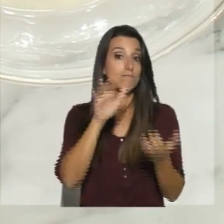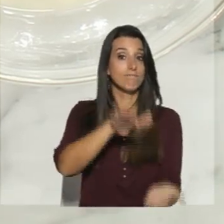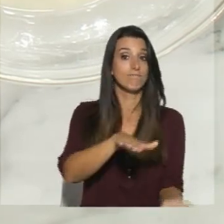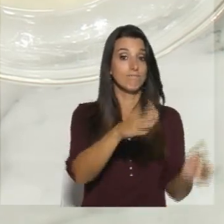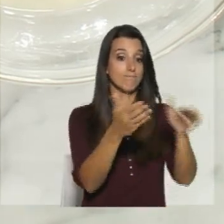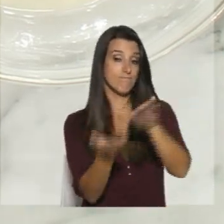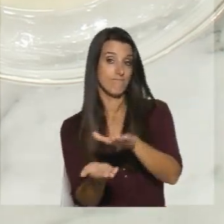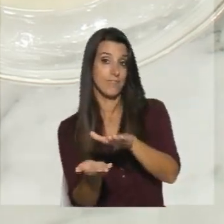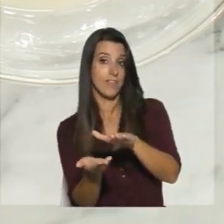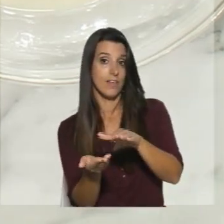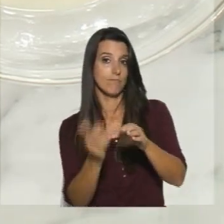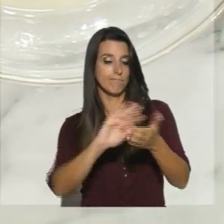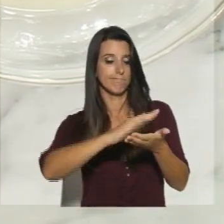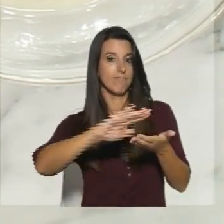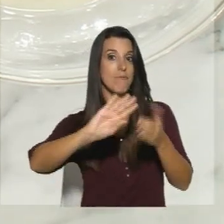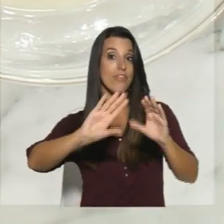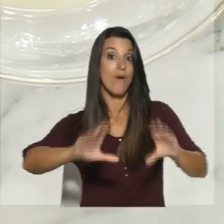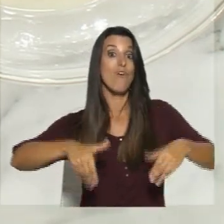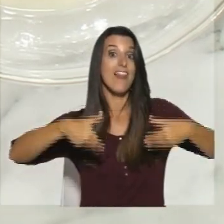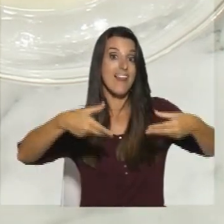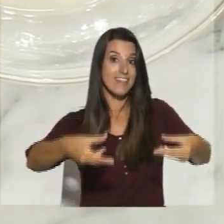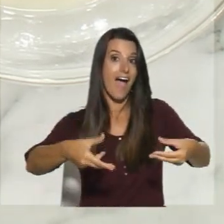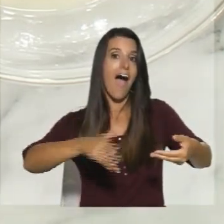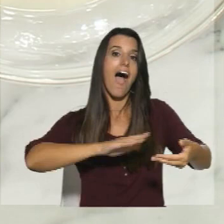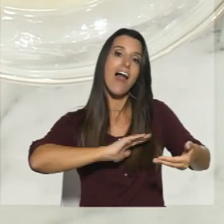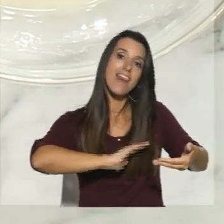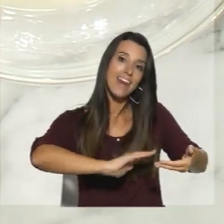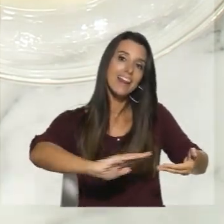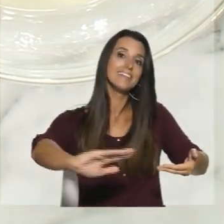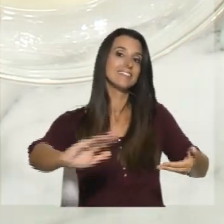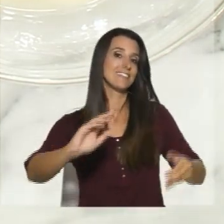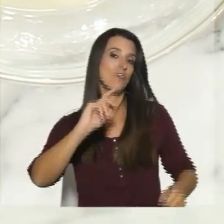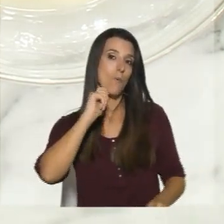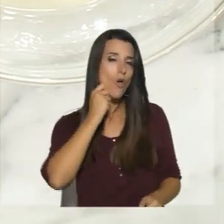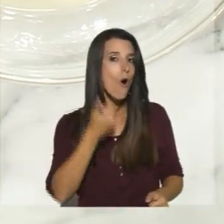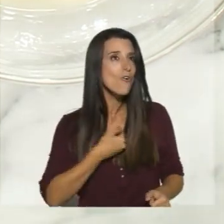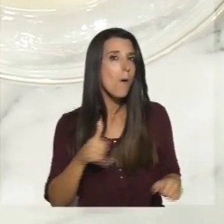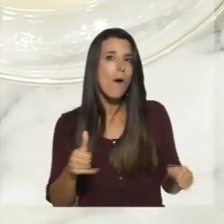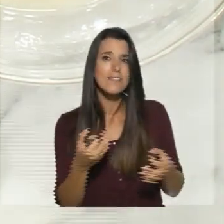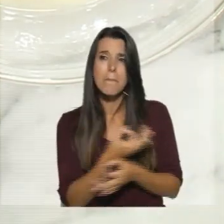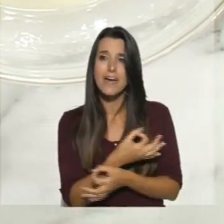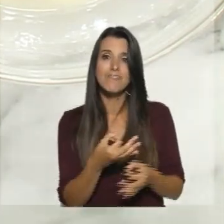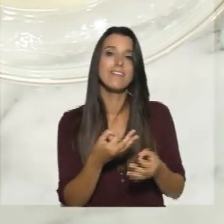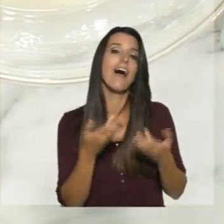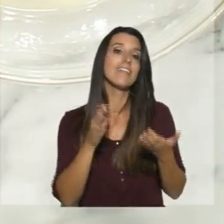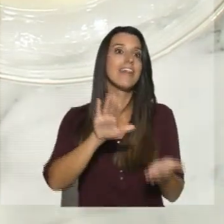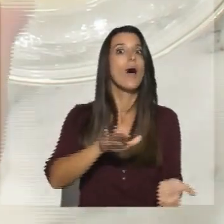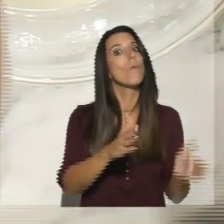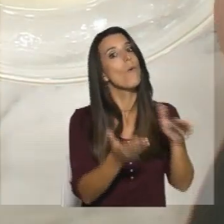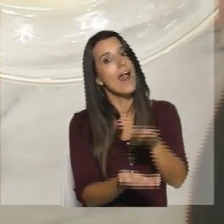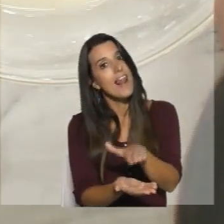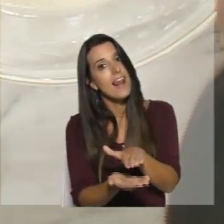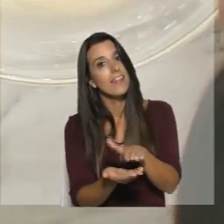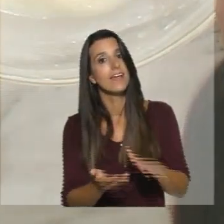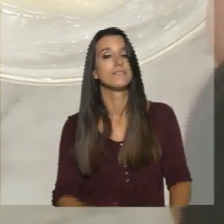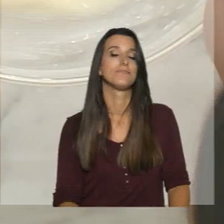así como no te queda tan parejita. Pero vos la das vuelta y ahí tenés toda la formita que decís, ¿y cómo hacen para que le quede tan parejita? Así, la das vuelta.